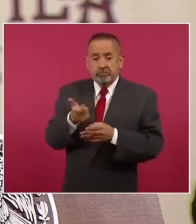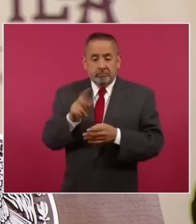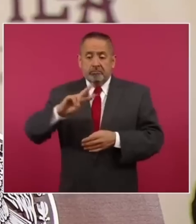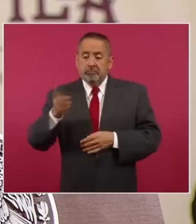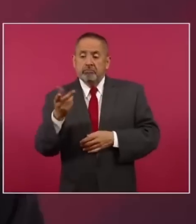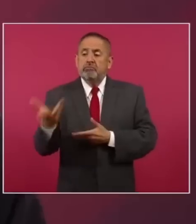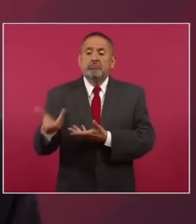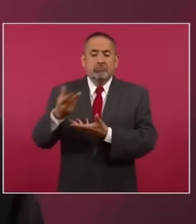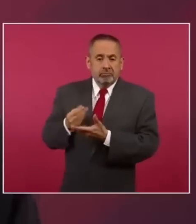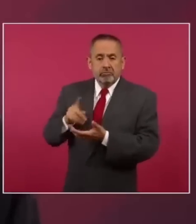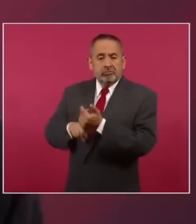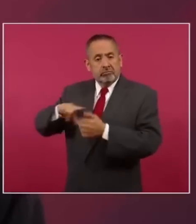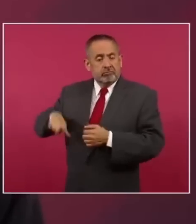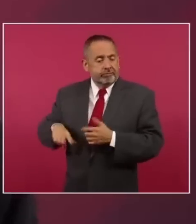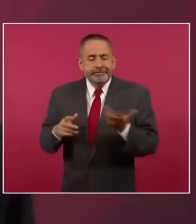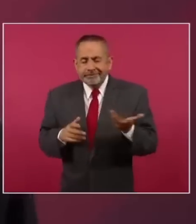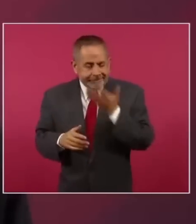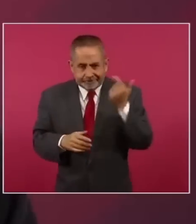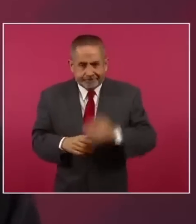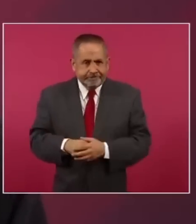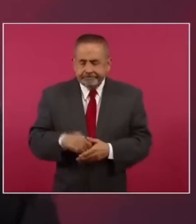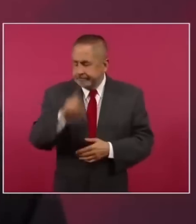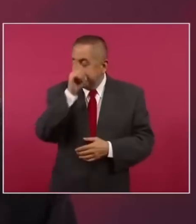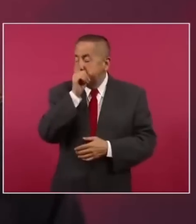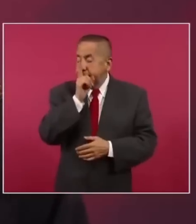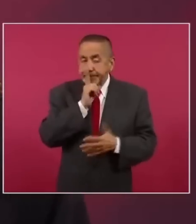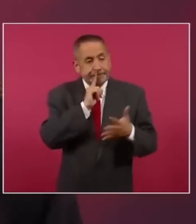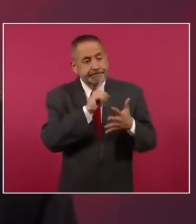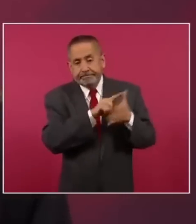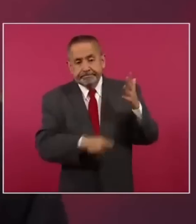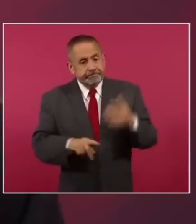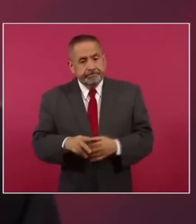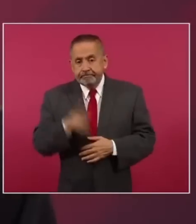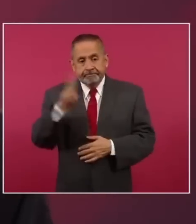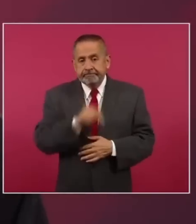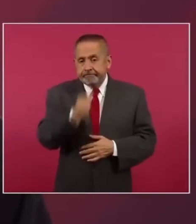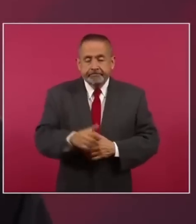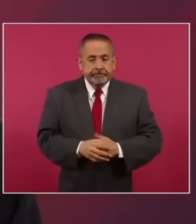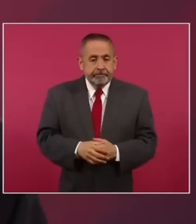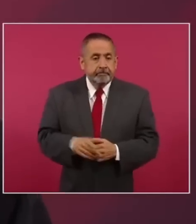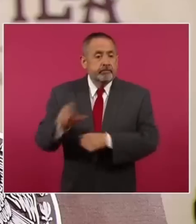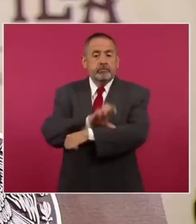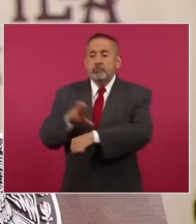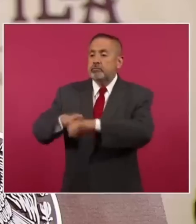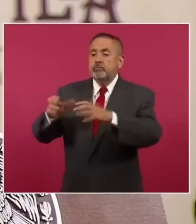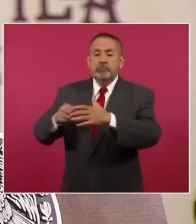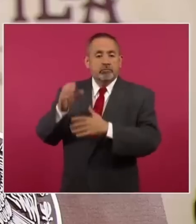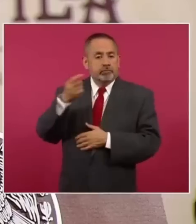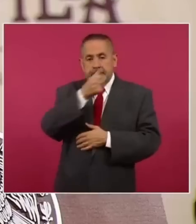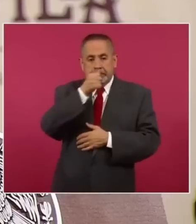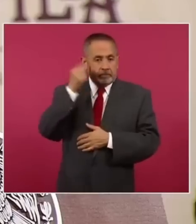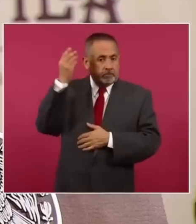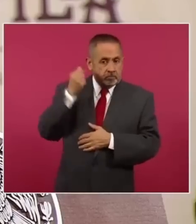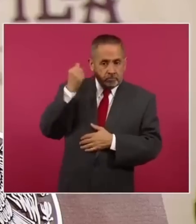la Hacienda Pública. Todo esto no es cierto. La Coordinación Nacional de Becas para el Bienestar Benito Juárez